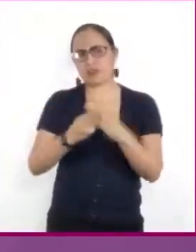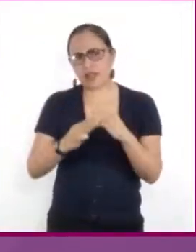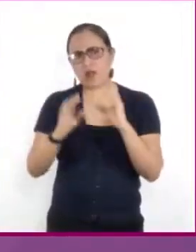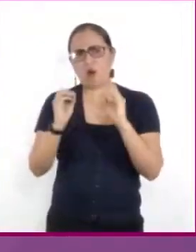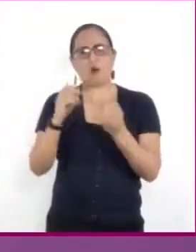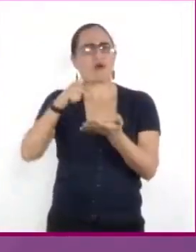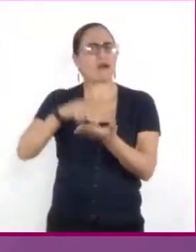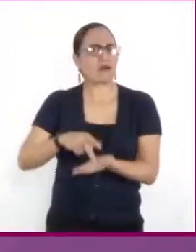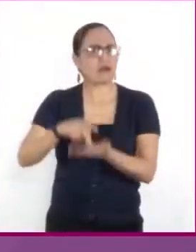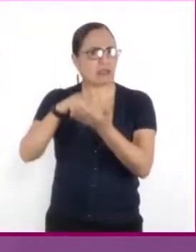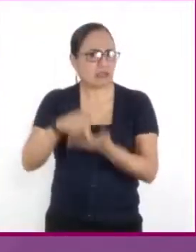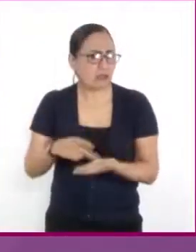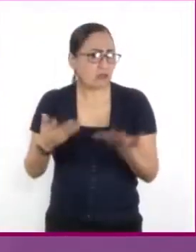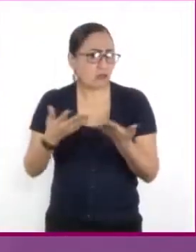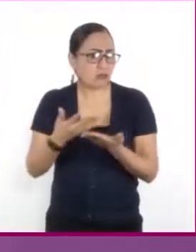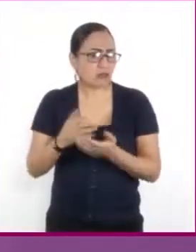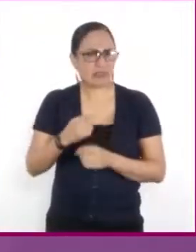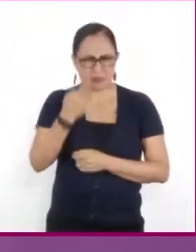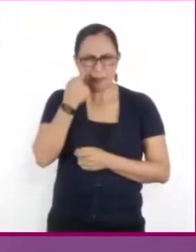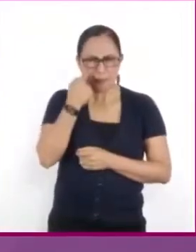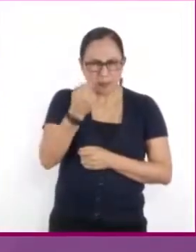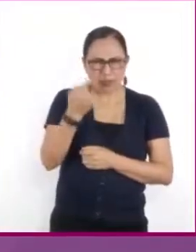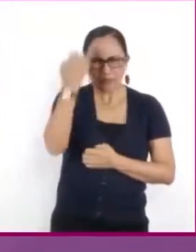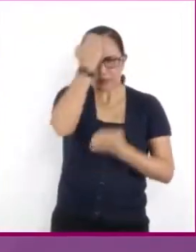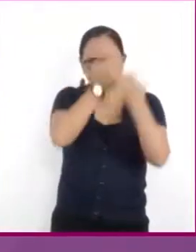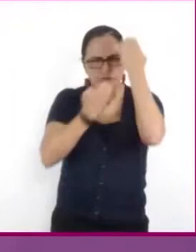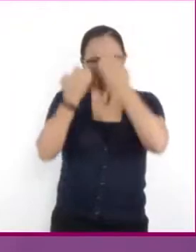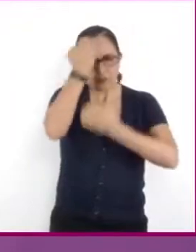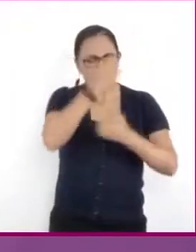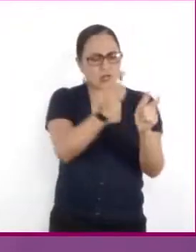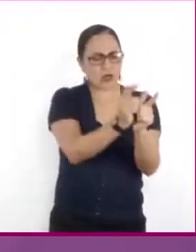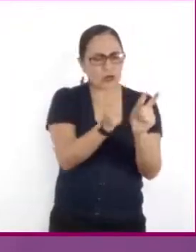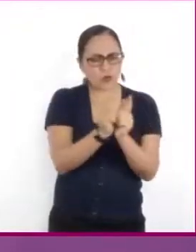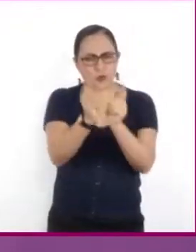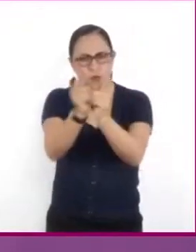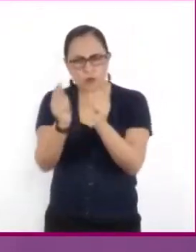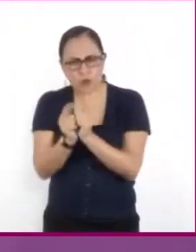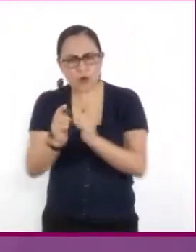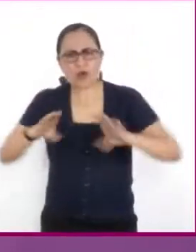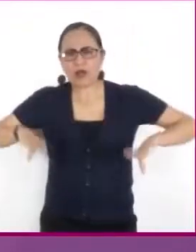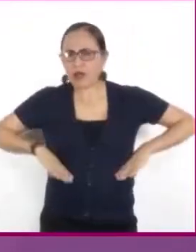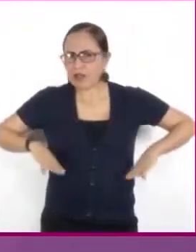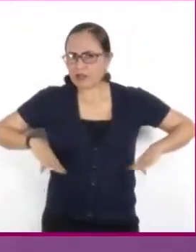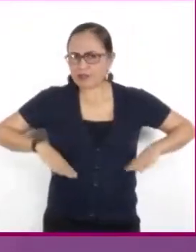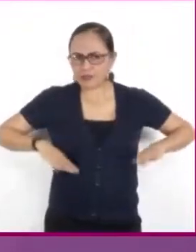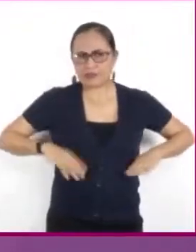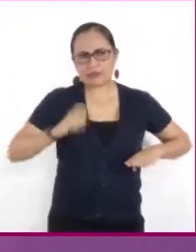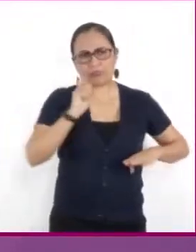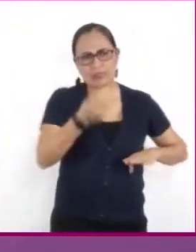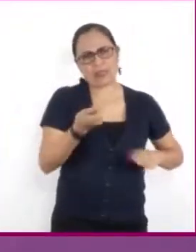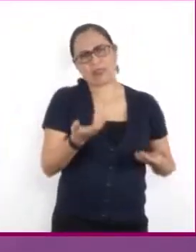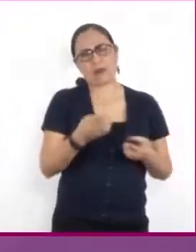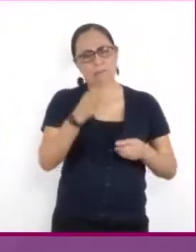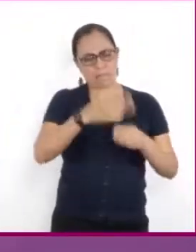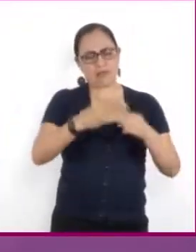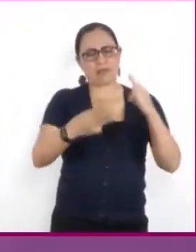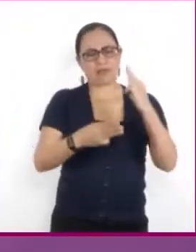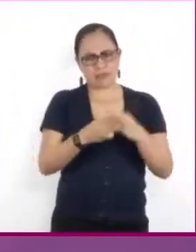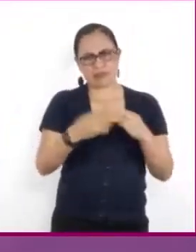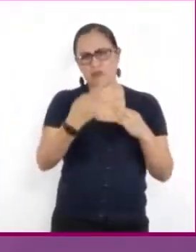peso? Si observan con atención, fueron agrupados por características que reflejan algunas propiedades de la